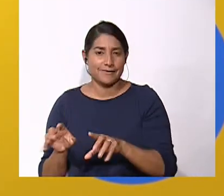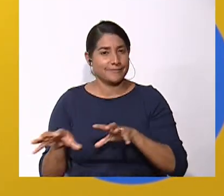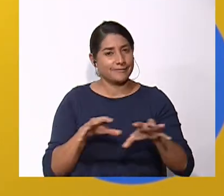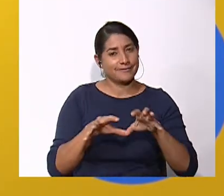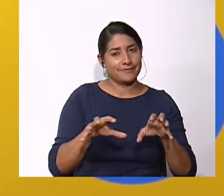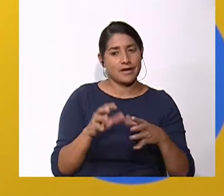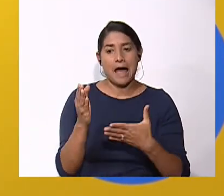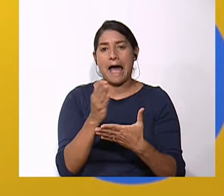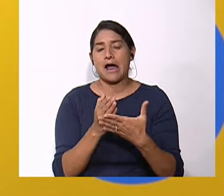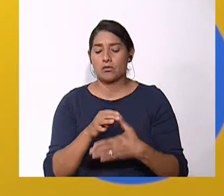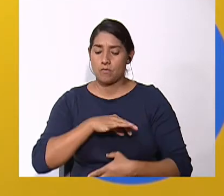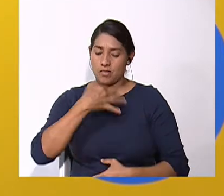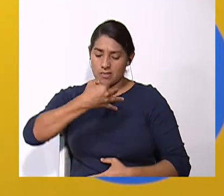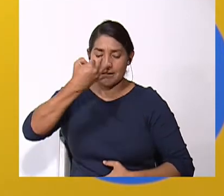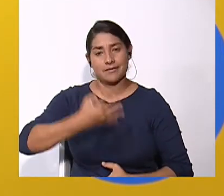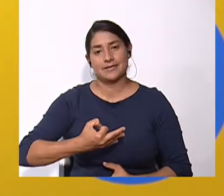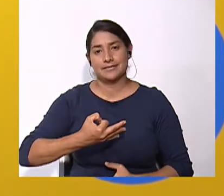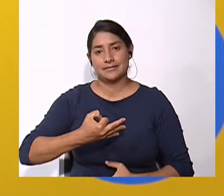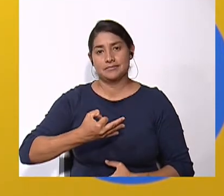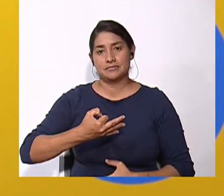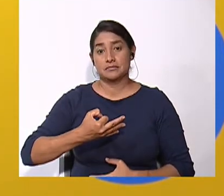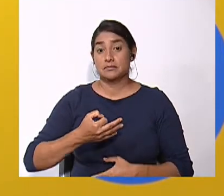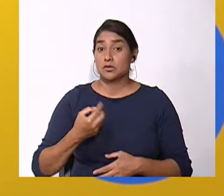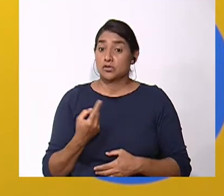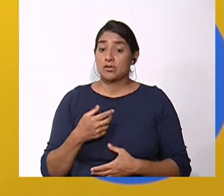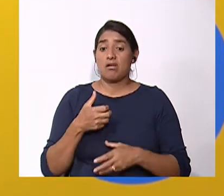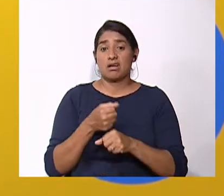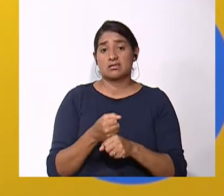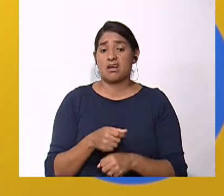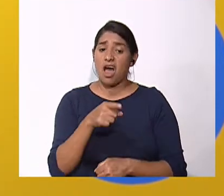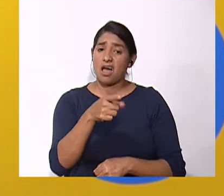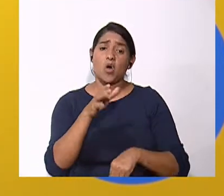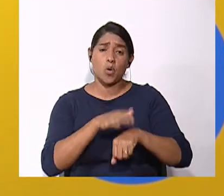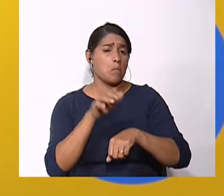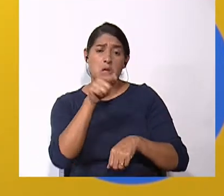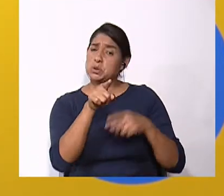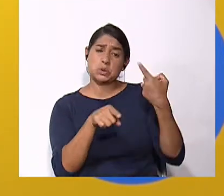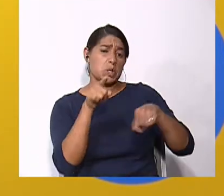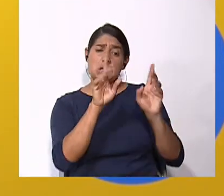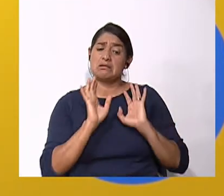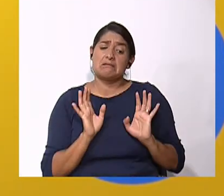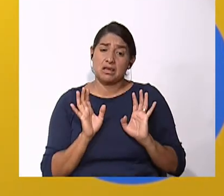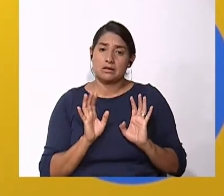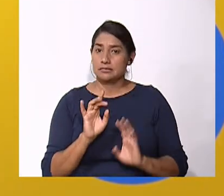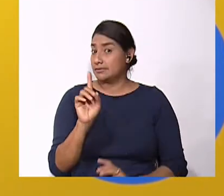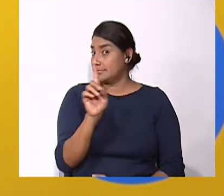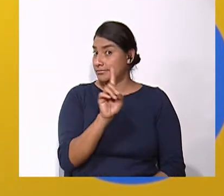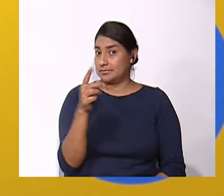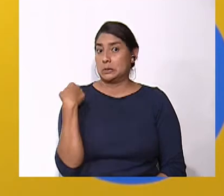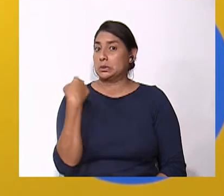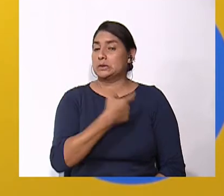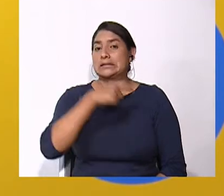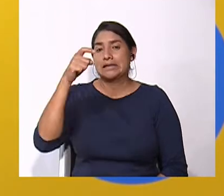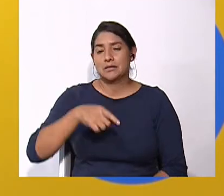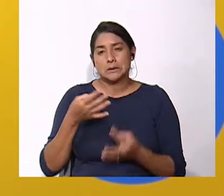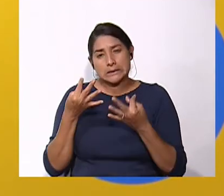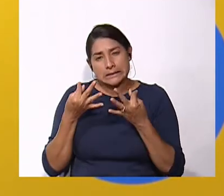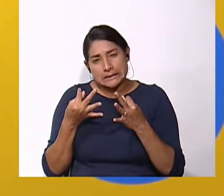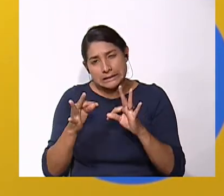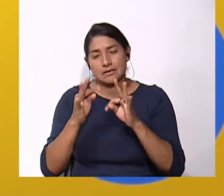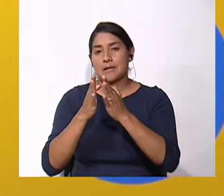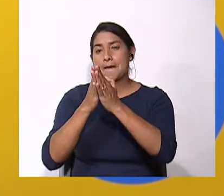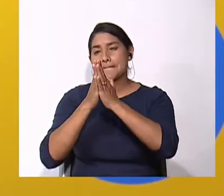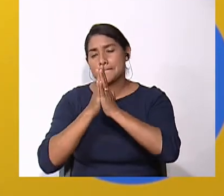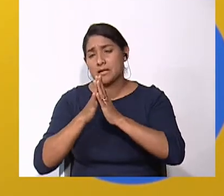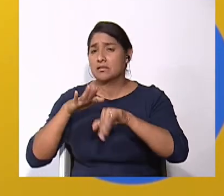y algo de calidad. No era solo echarle la culpa al dueño, ¿verdad que no? Era tratar y pedir